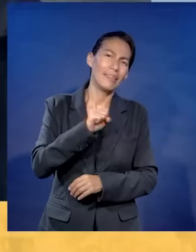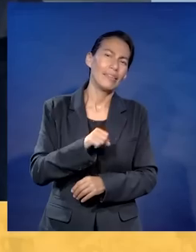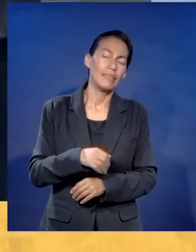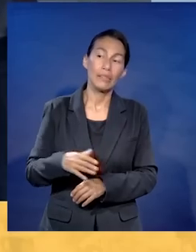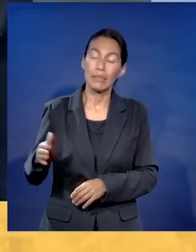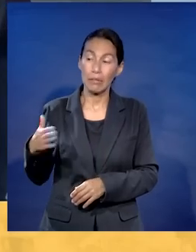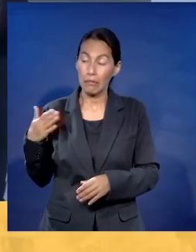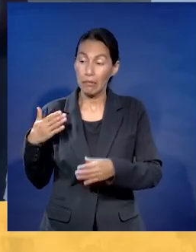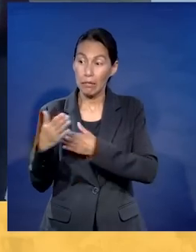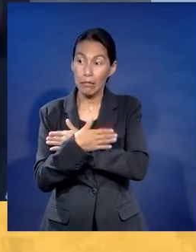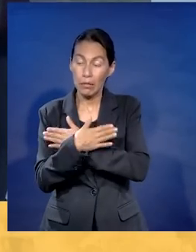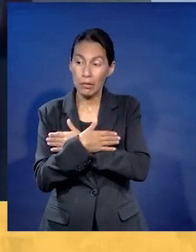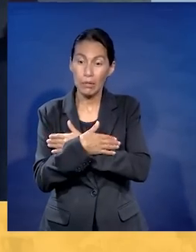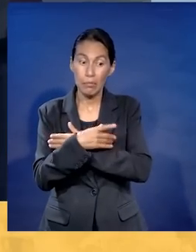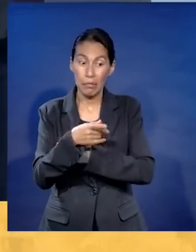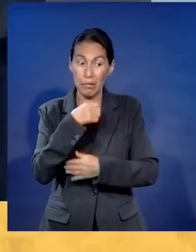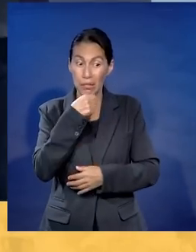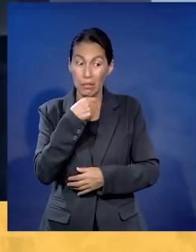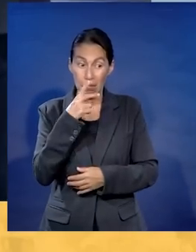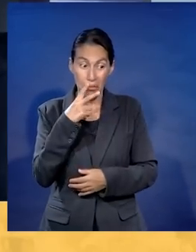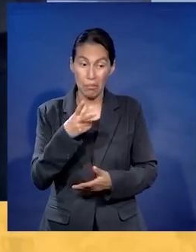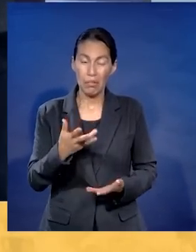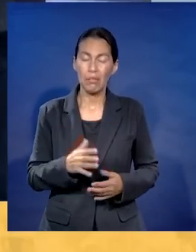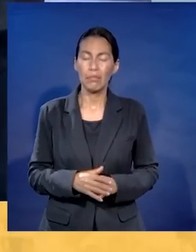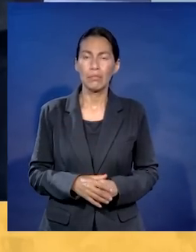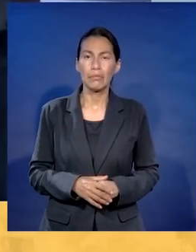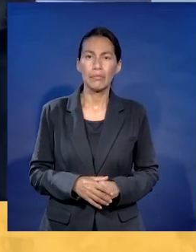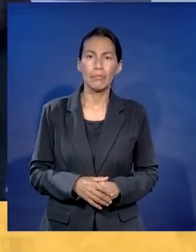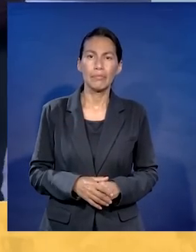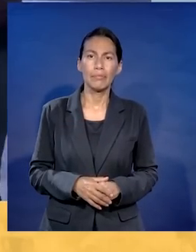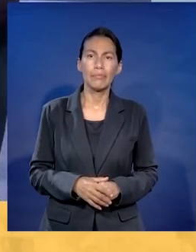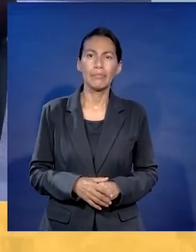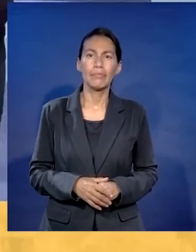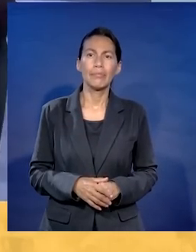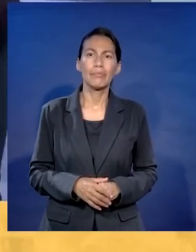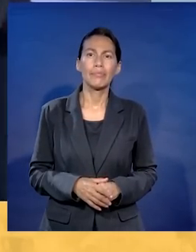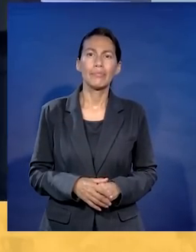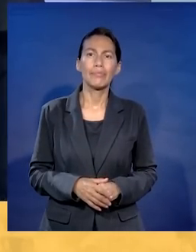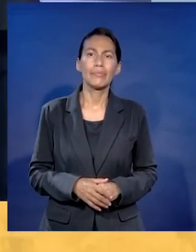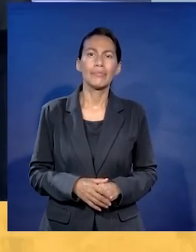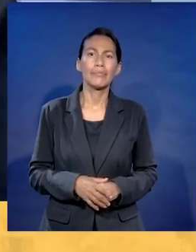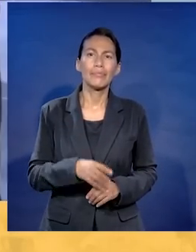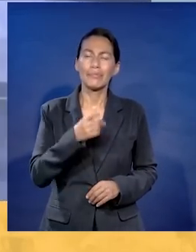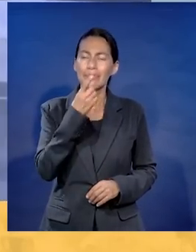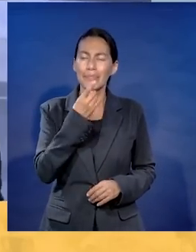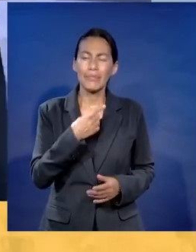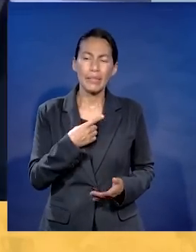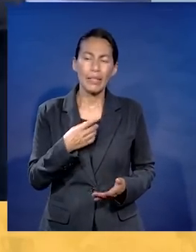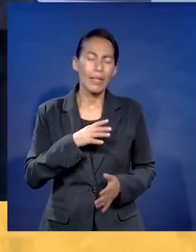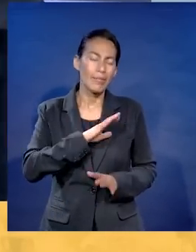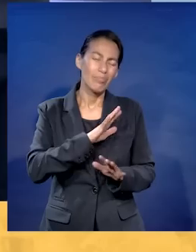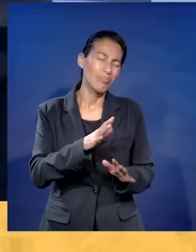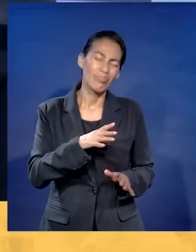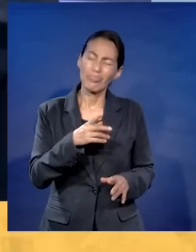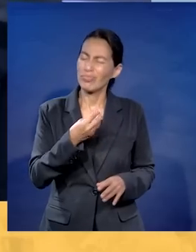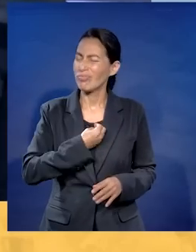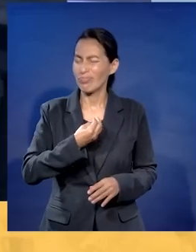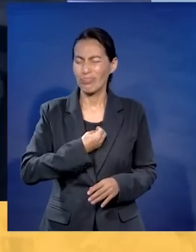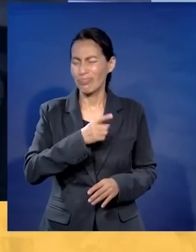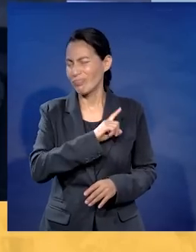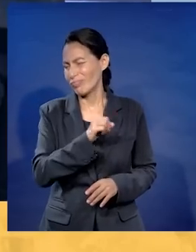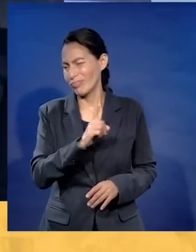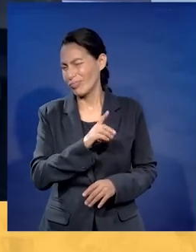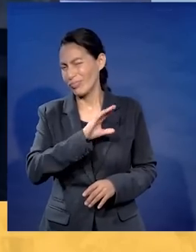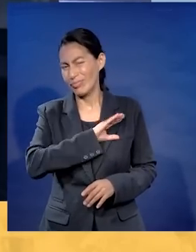todos dice feliz sábado Abrázame aunque sea para que el anciano no se dé cuenta por hipocresía y vive sombrío y la esposa le dice